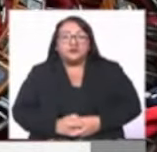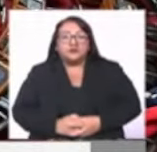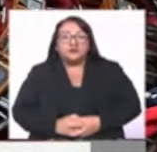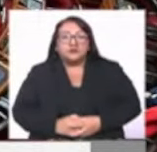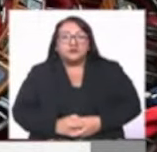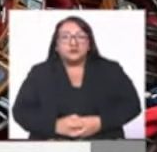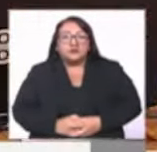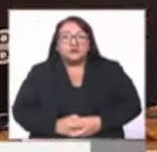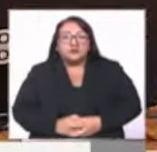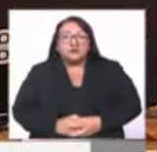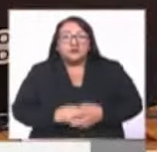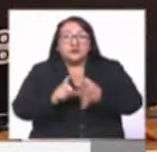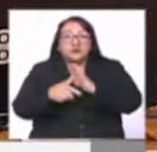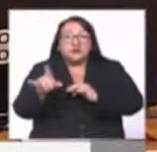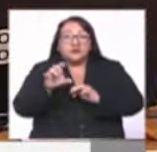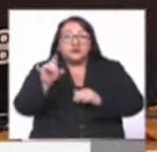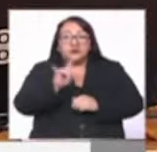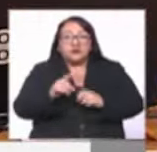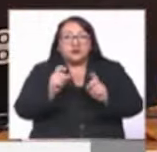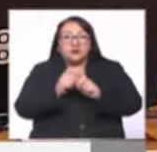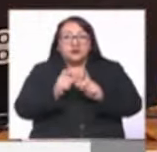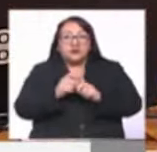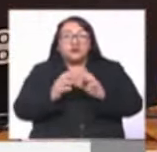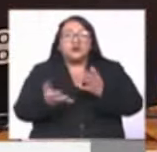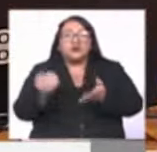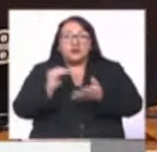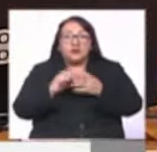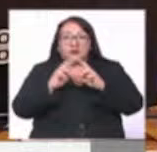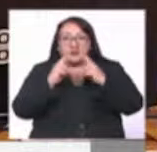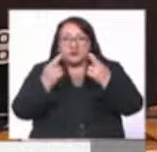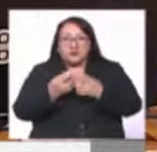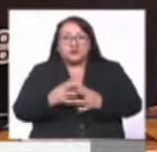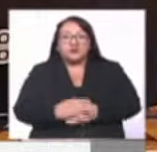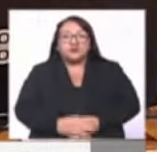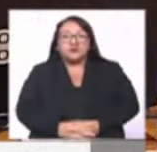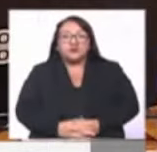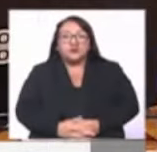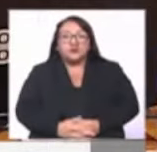harán uso de la palabra durante tres horas se reanuda la